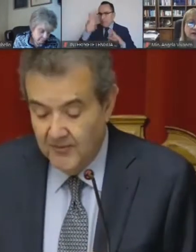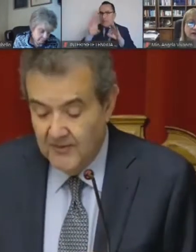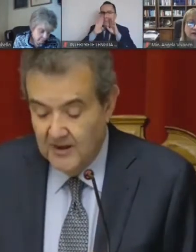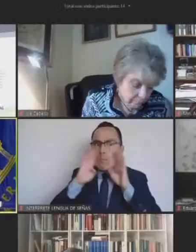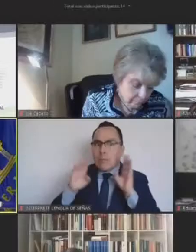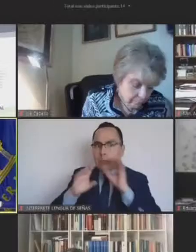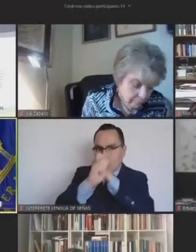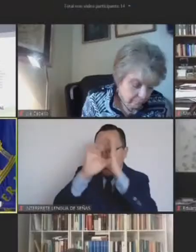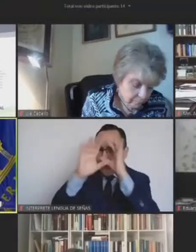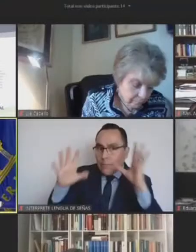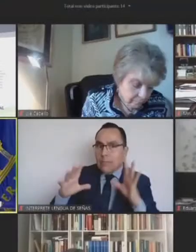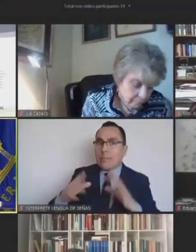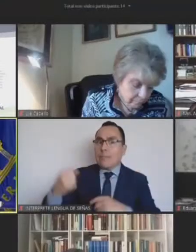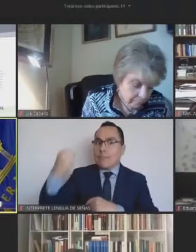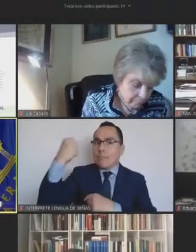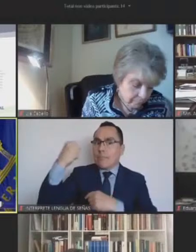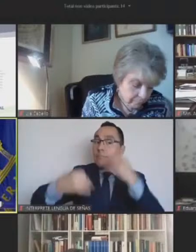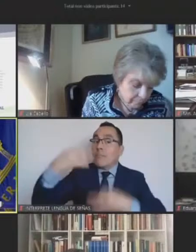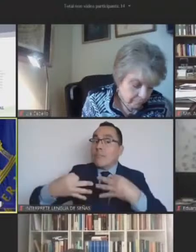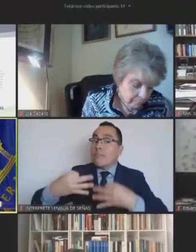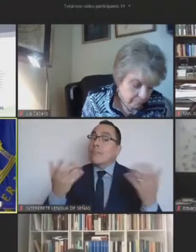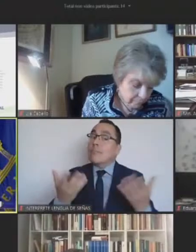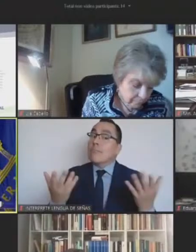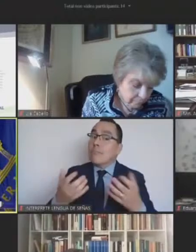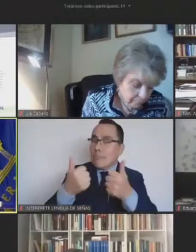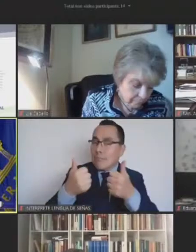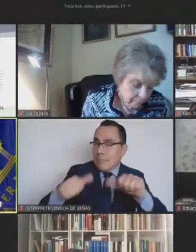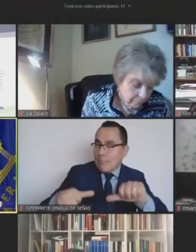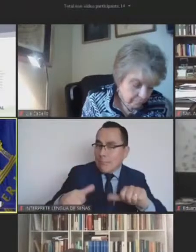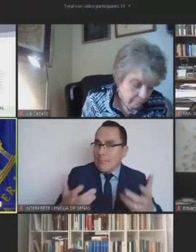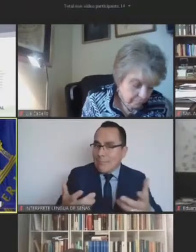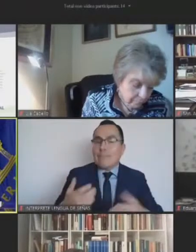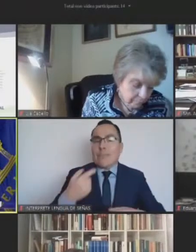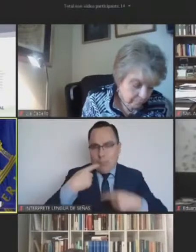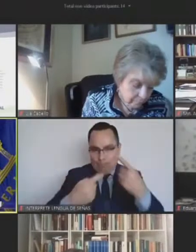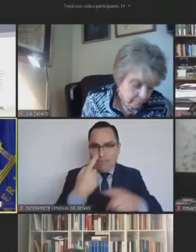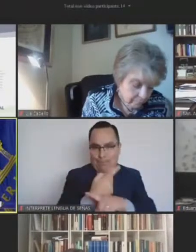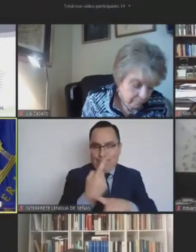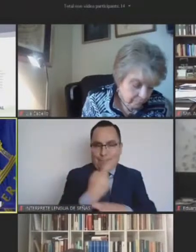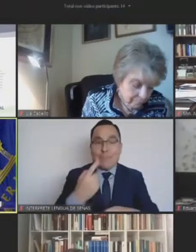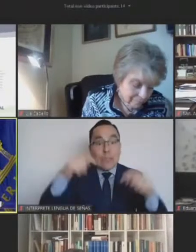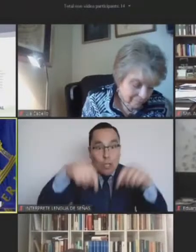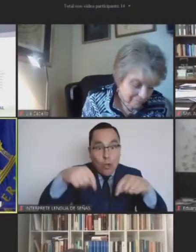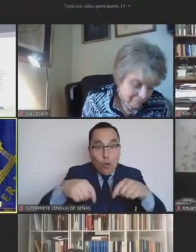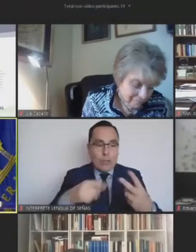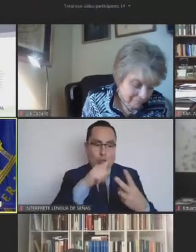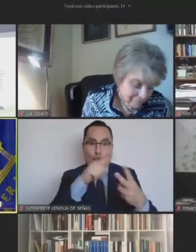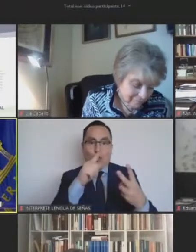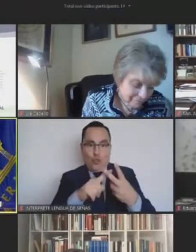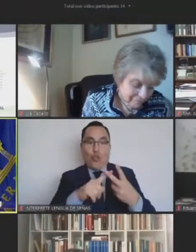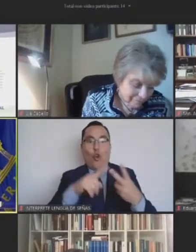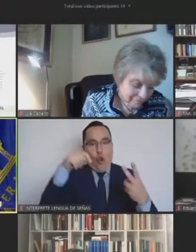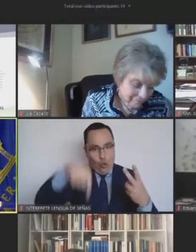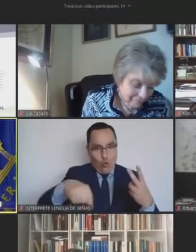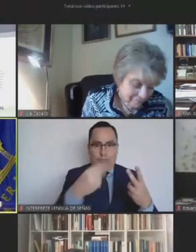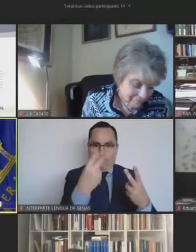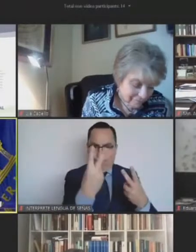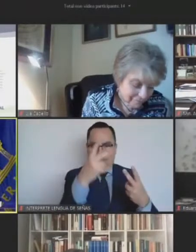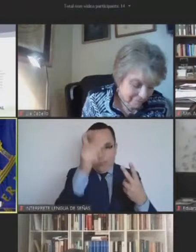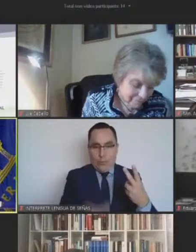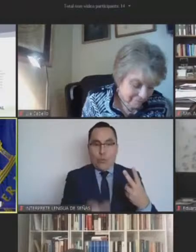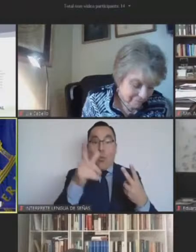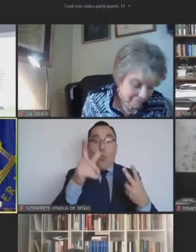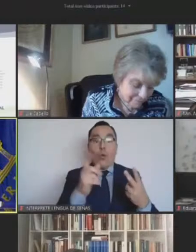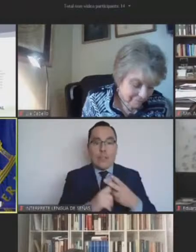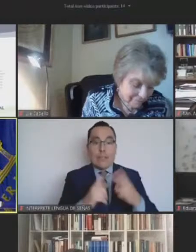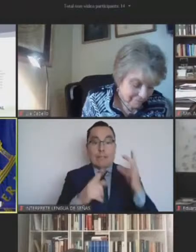chileno. Para esto, estarán acompañados de dos grandes moderadores, la Fiscala